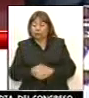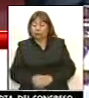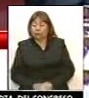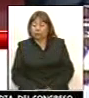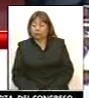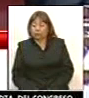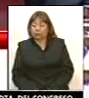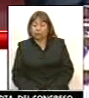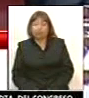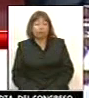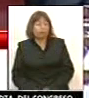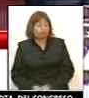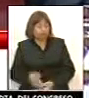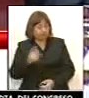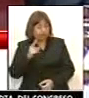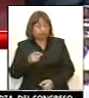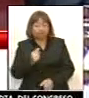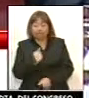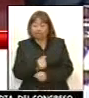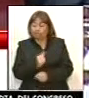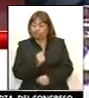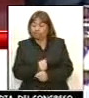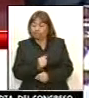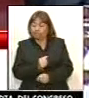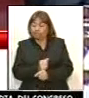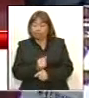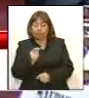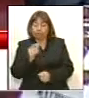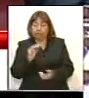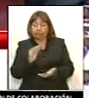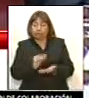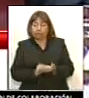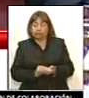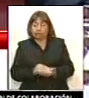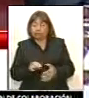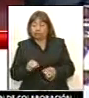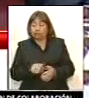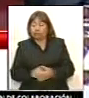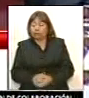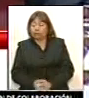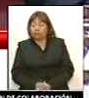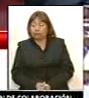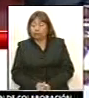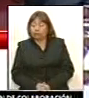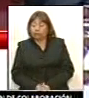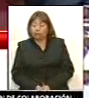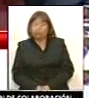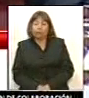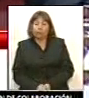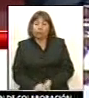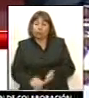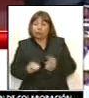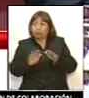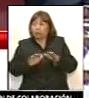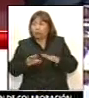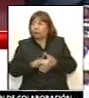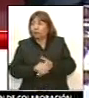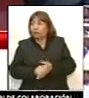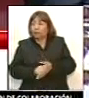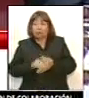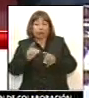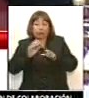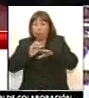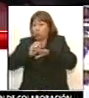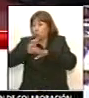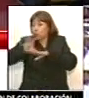Eso es delicado, en eso hay que trabajar. Hay que trabajar para que eso no vuelva a suceder, ¿no? Y hay un tratamiento adecuado a esas criaturas. No fomenta